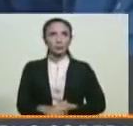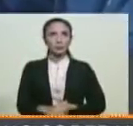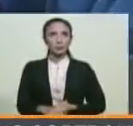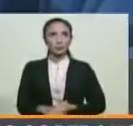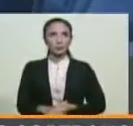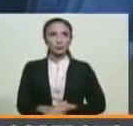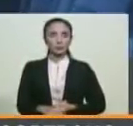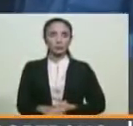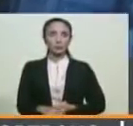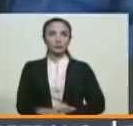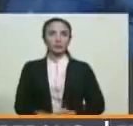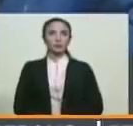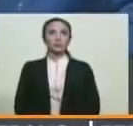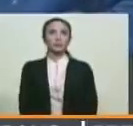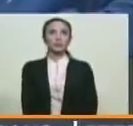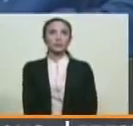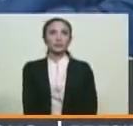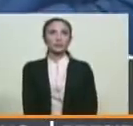super maquinaria,